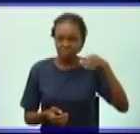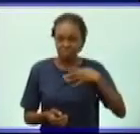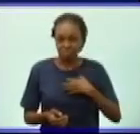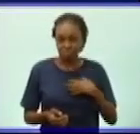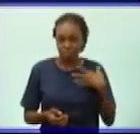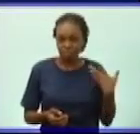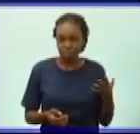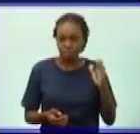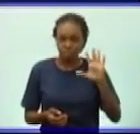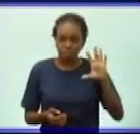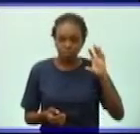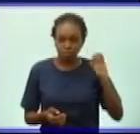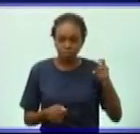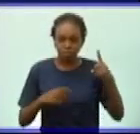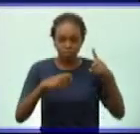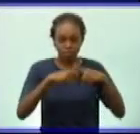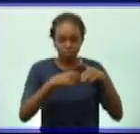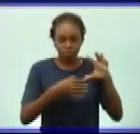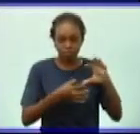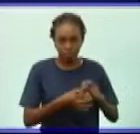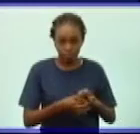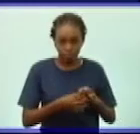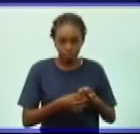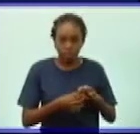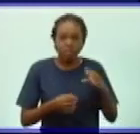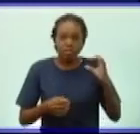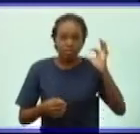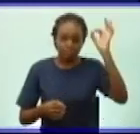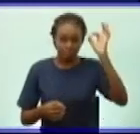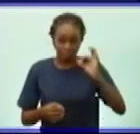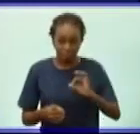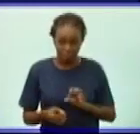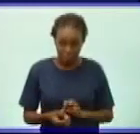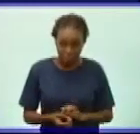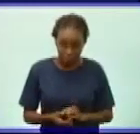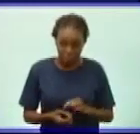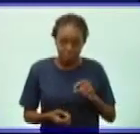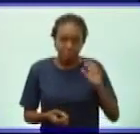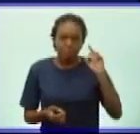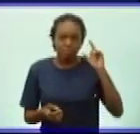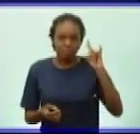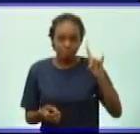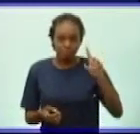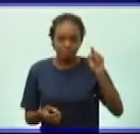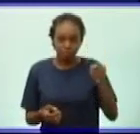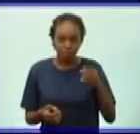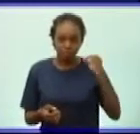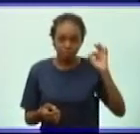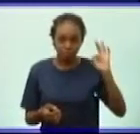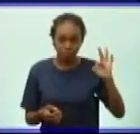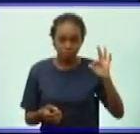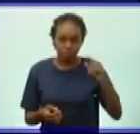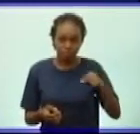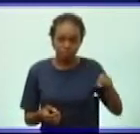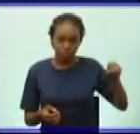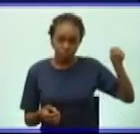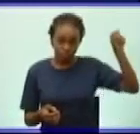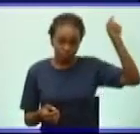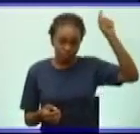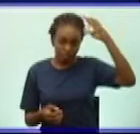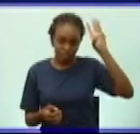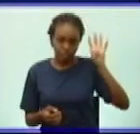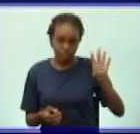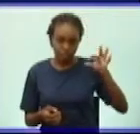la intensidad de la gravedad 9,8 newton sobre kilogramo y la altura al 4º piso